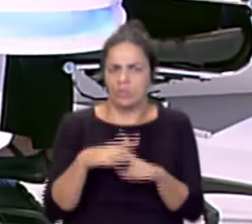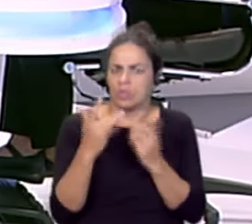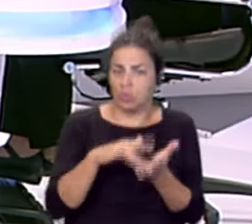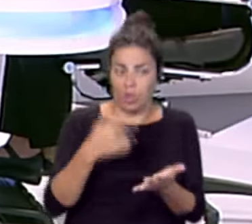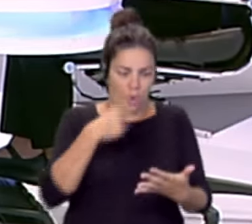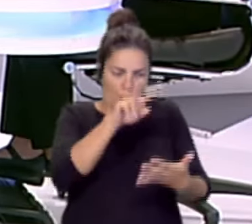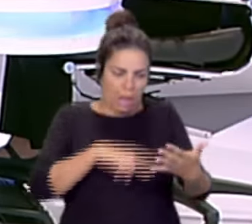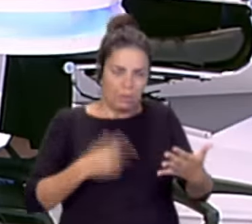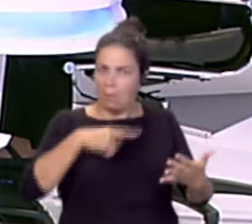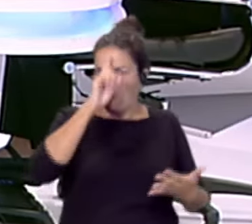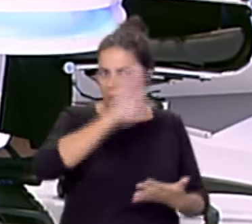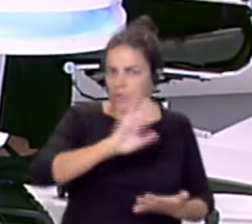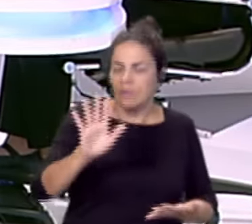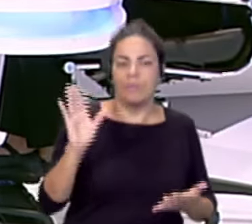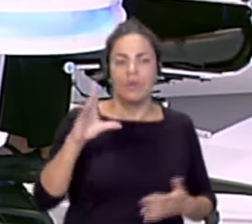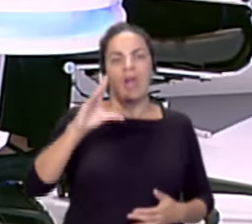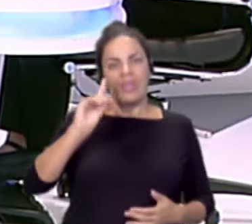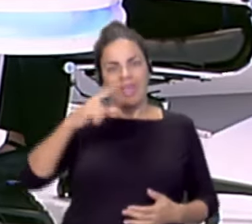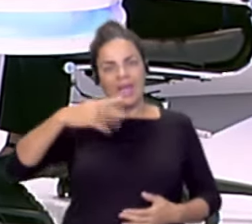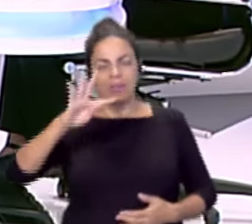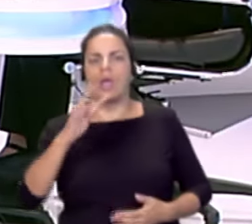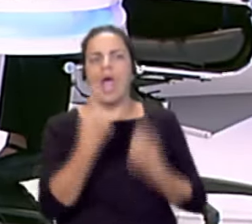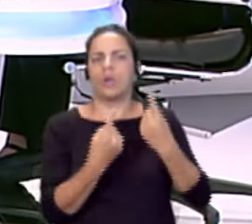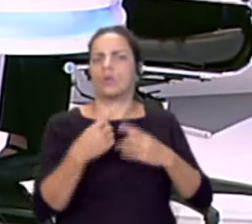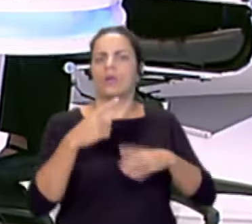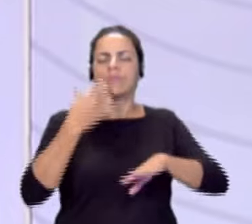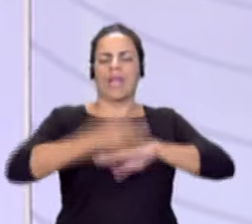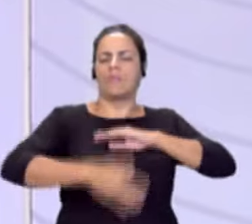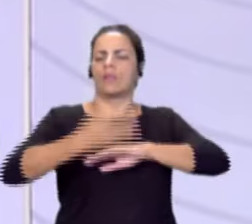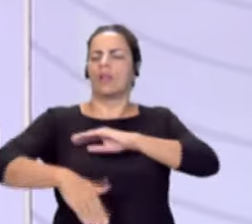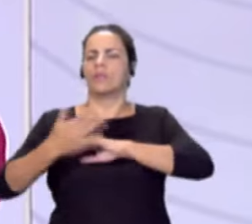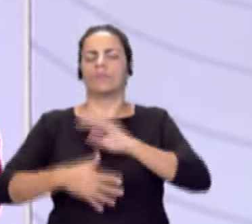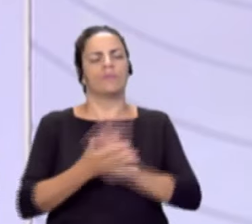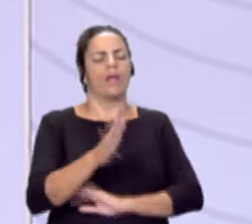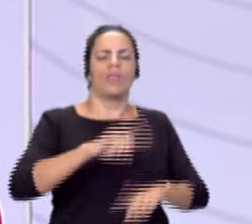tiene restricciones específicas que no es prohibirte conducir con la edad, sino que van